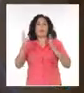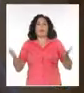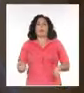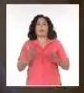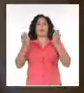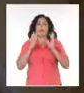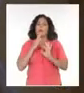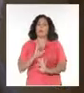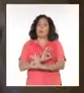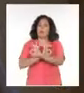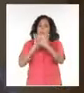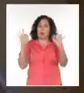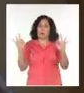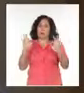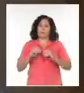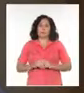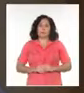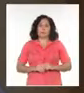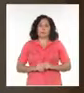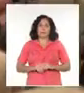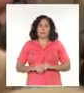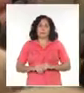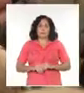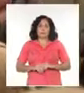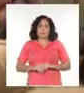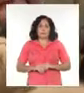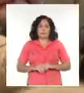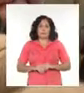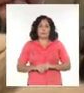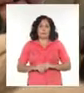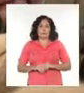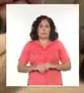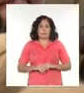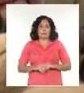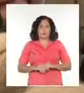calidad. Esther Lilian González y Roxana Romero, Canal Cubano de Noticias.